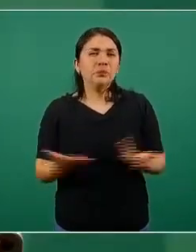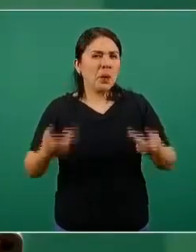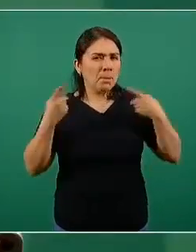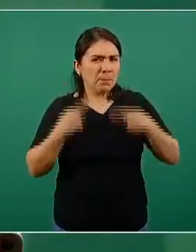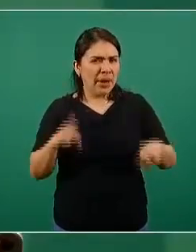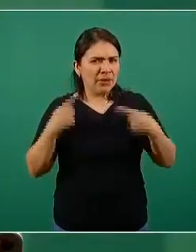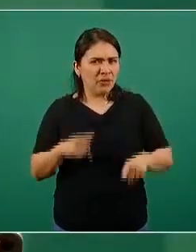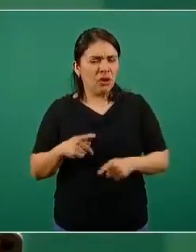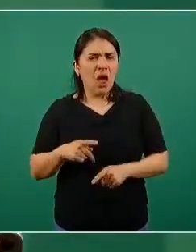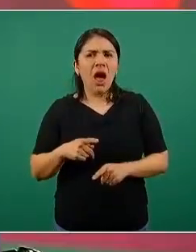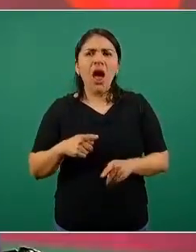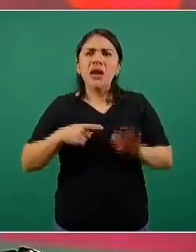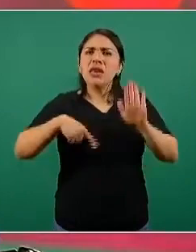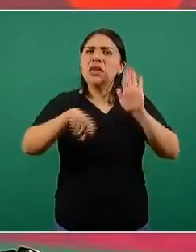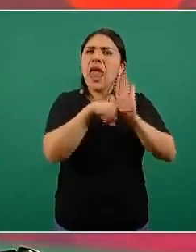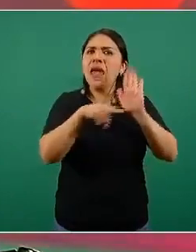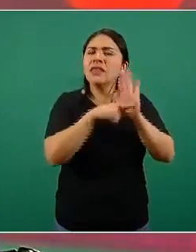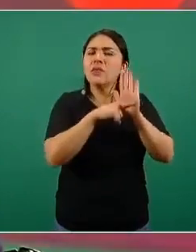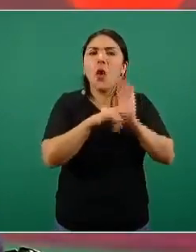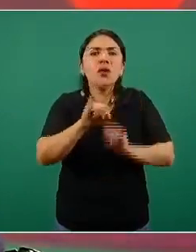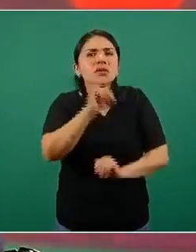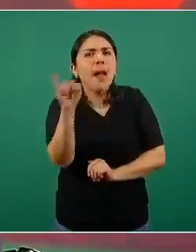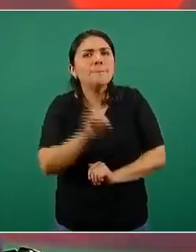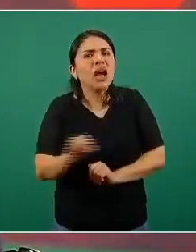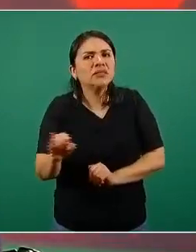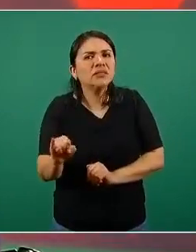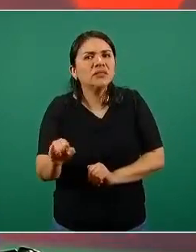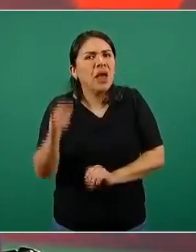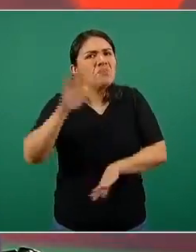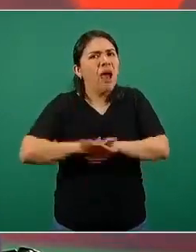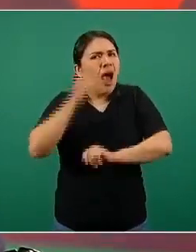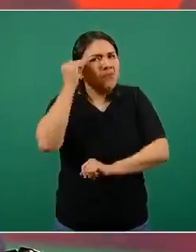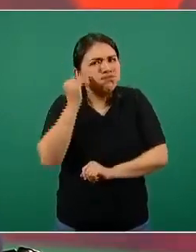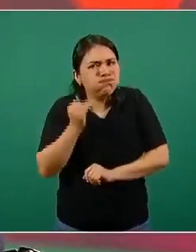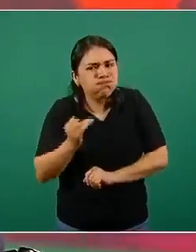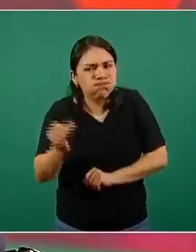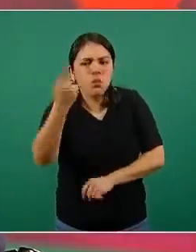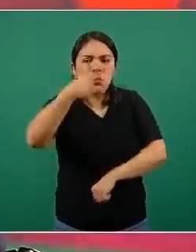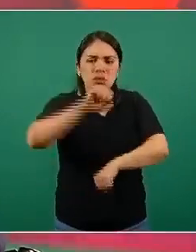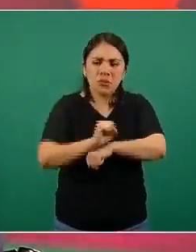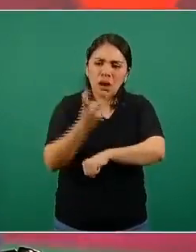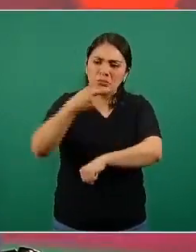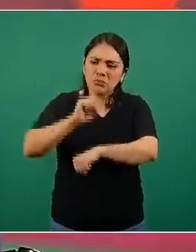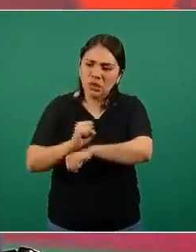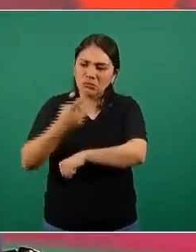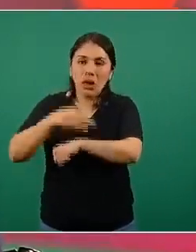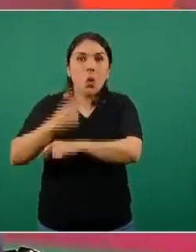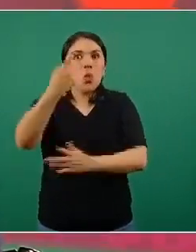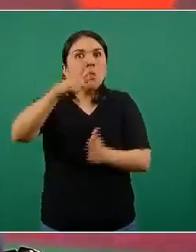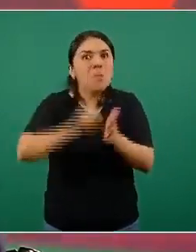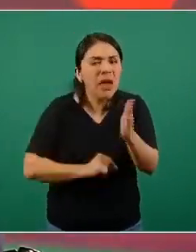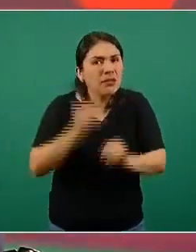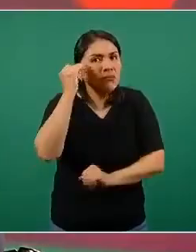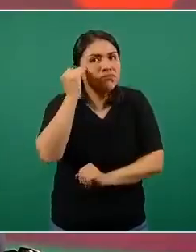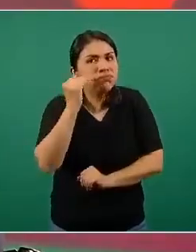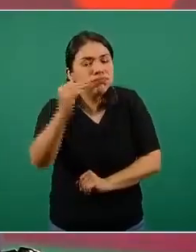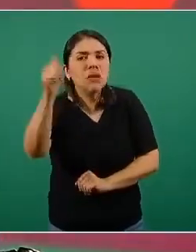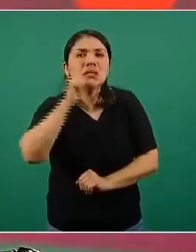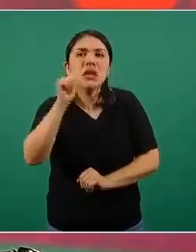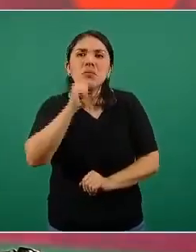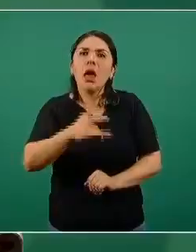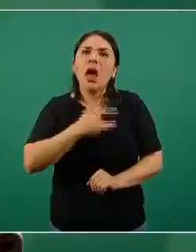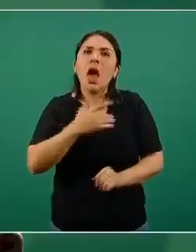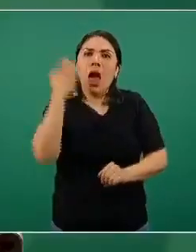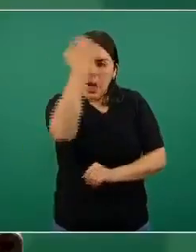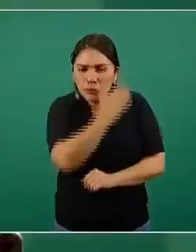personas que nunca negativizan, ¿no? O sea, bueno, no nunca, pero que pueden tardar semanas o meses en siempre estar con